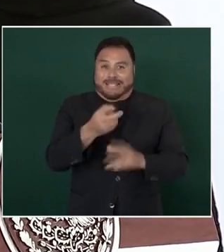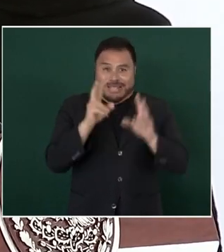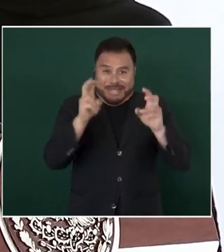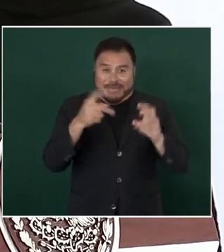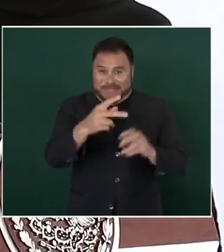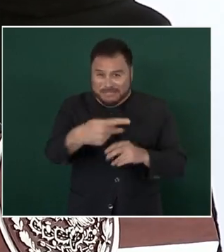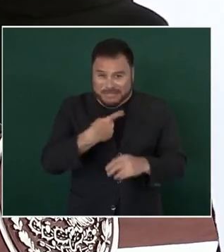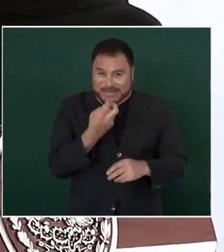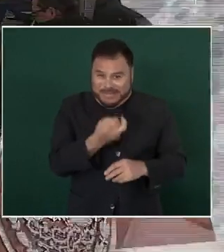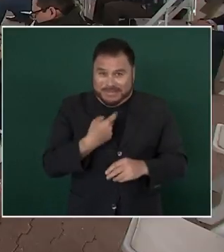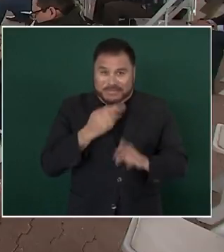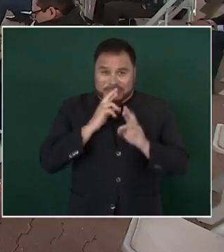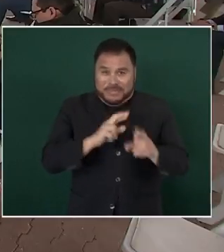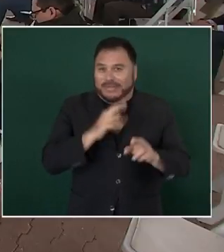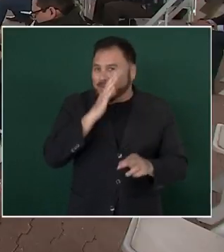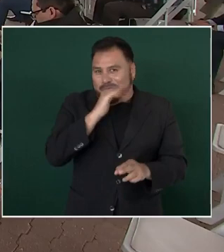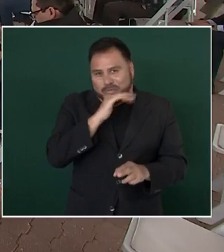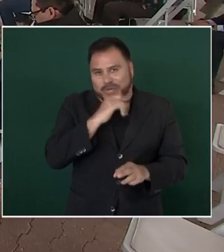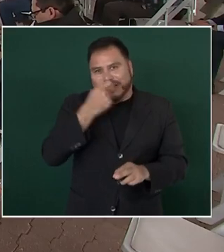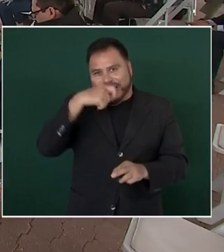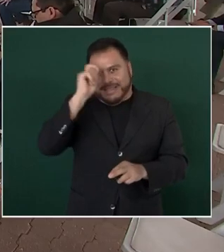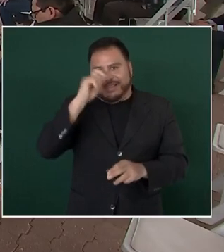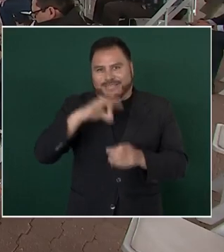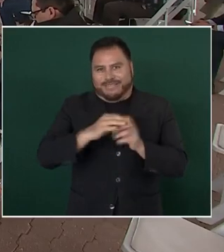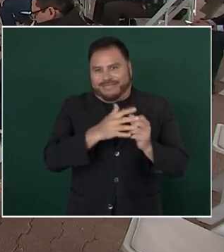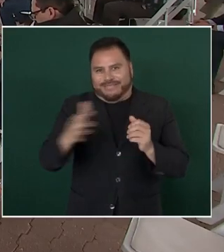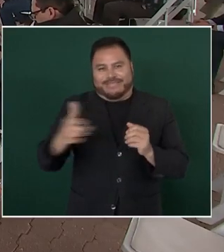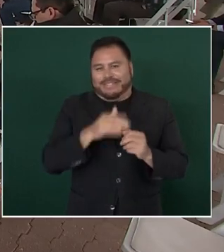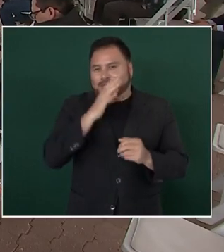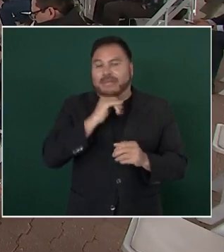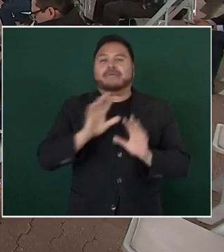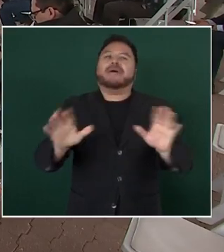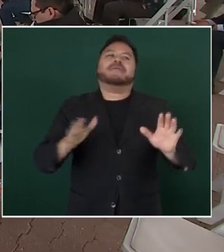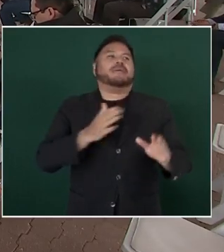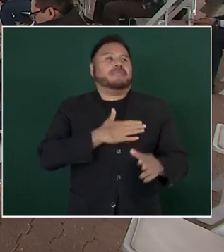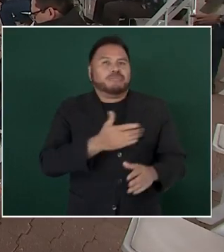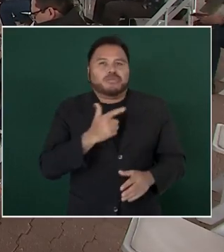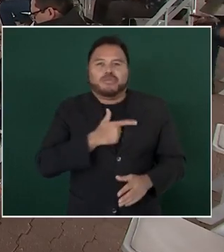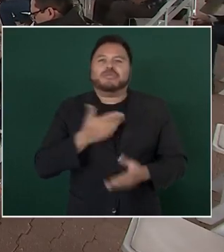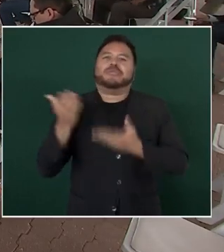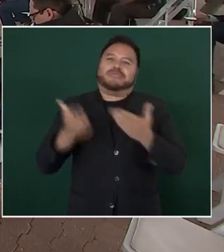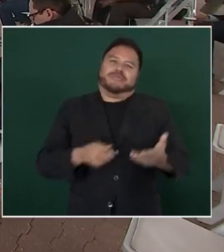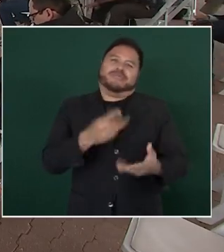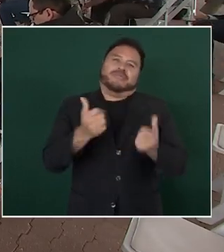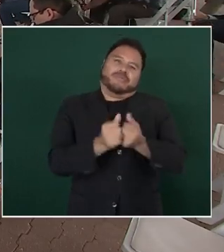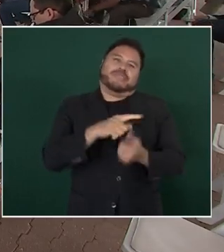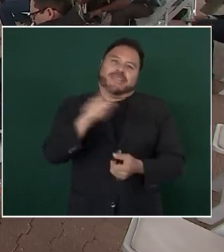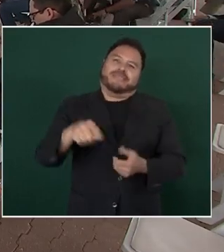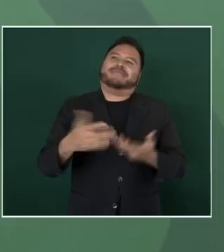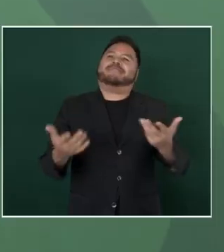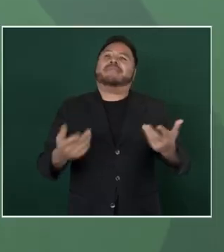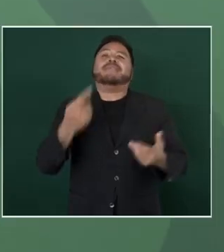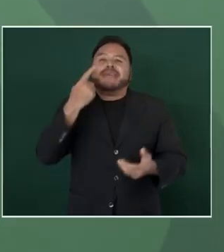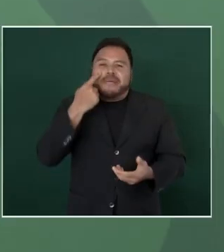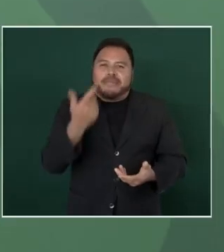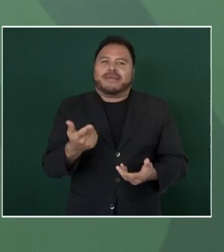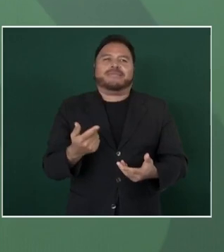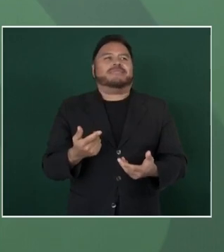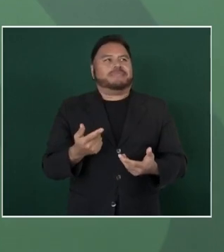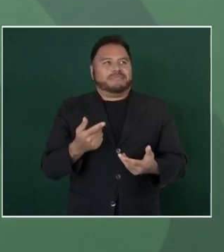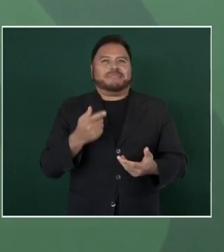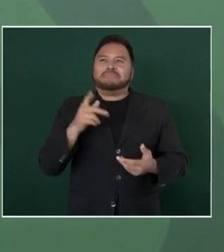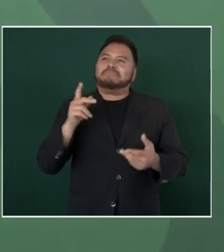hablar, para nada. Bueno, me dio mucho gusto estar aquí con ustedes. Ya ve, hasta se portó